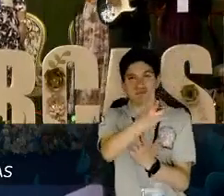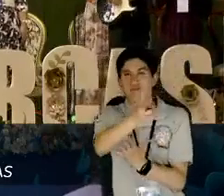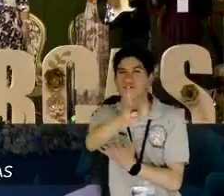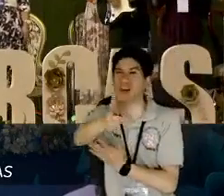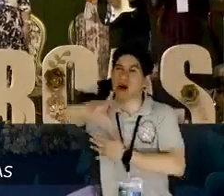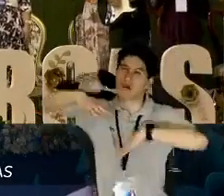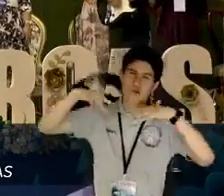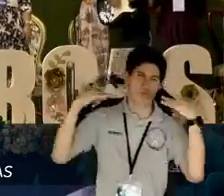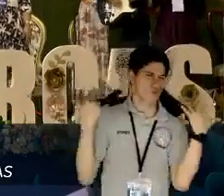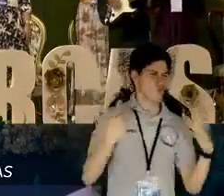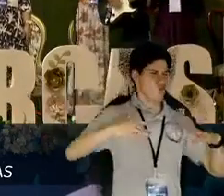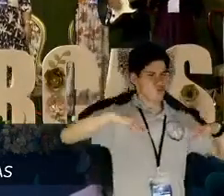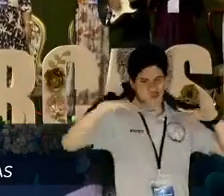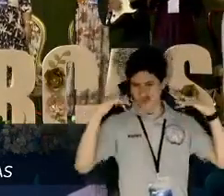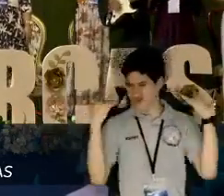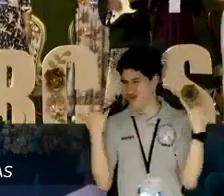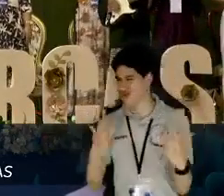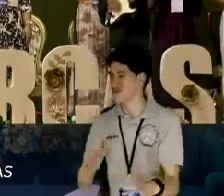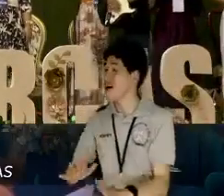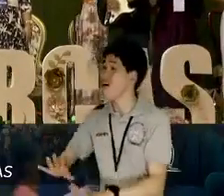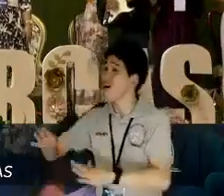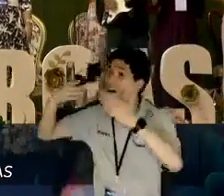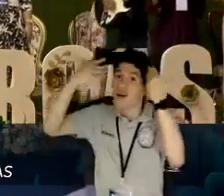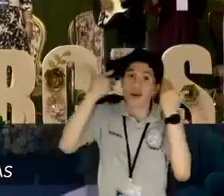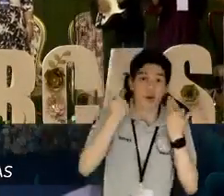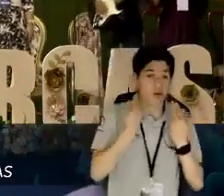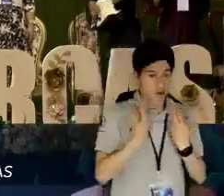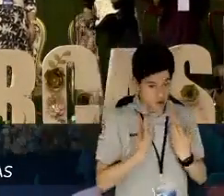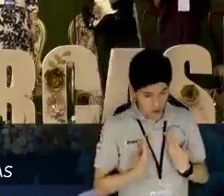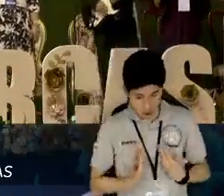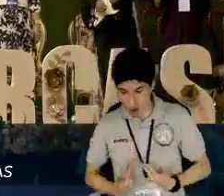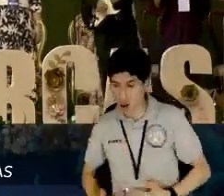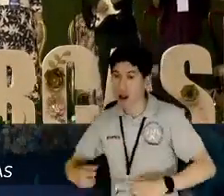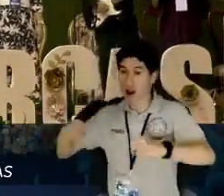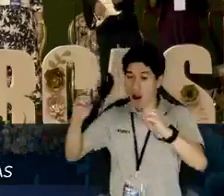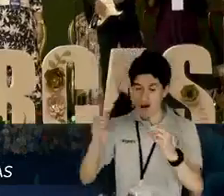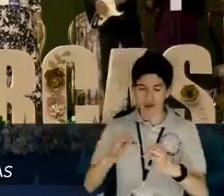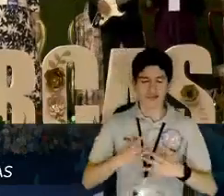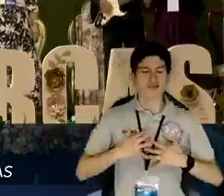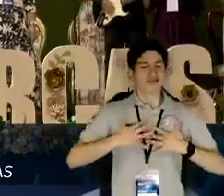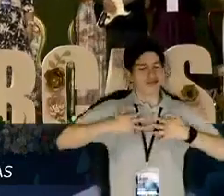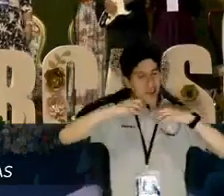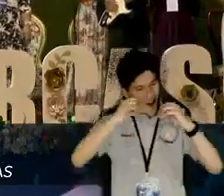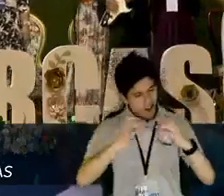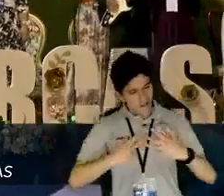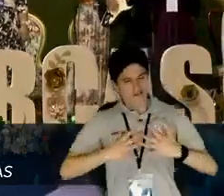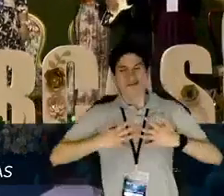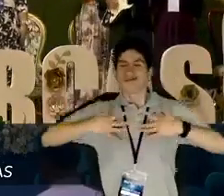Permanezca en la unidad.